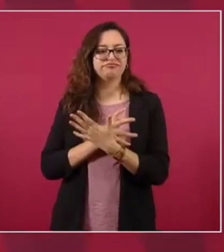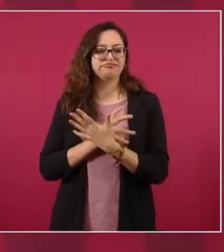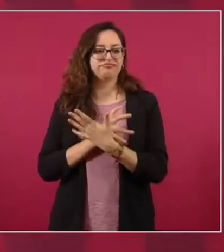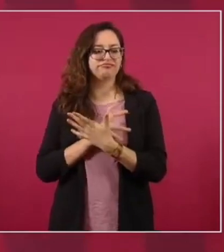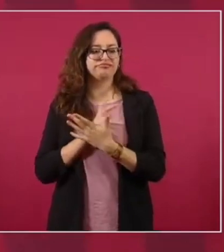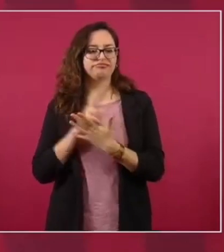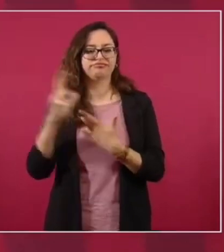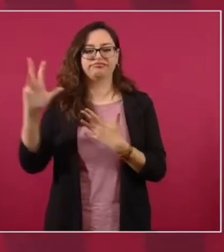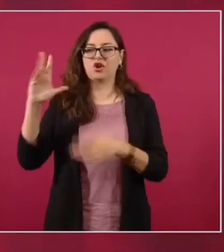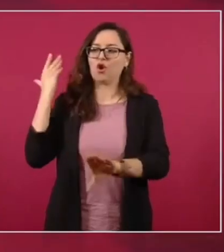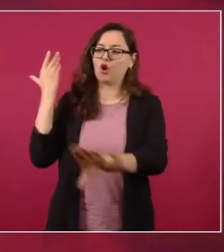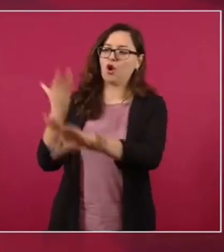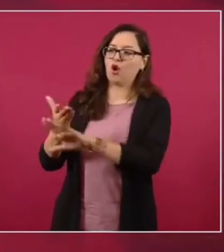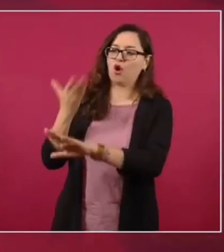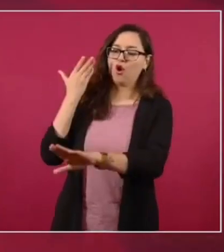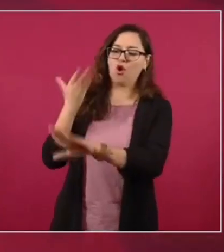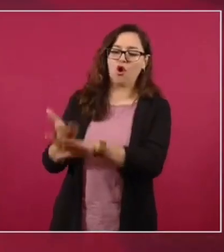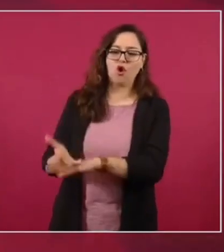producto